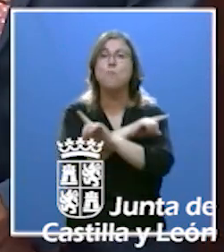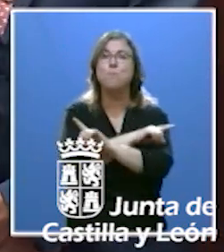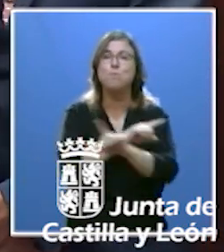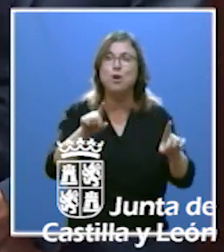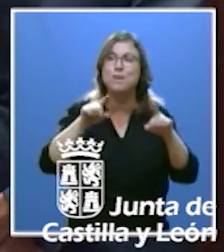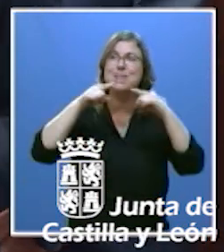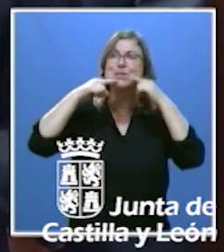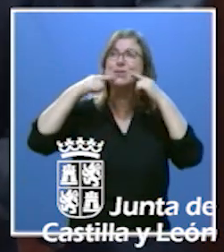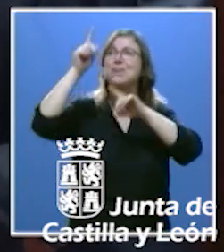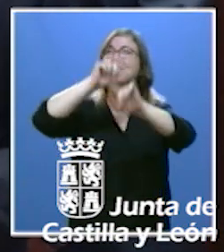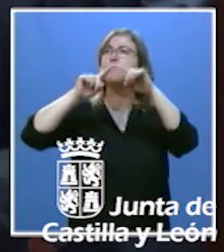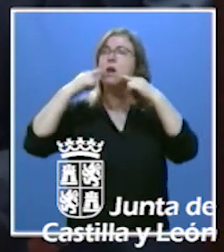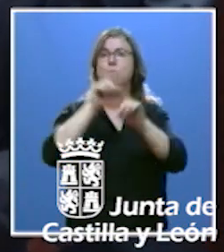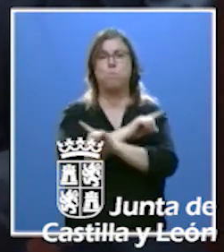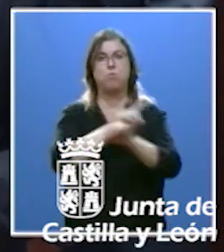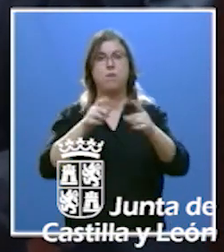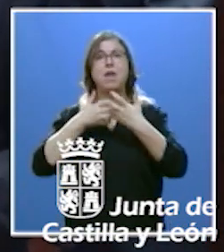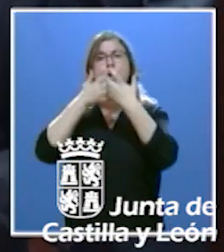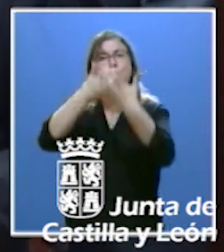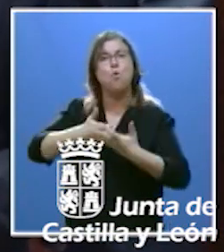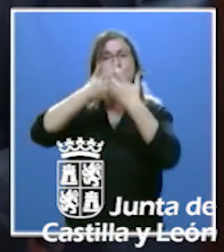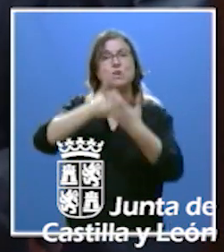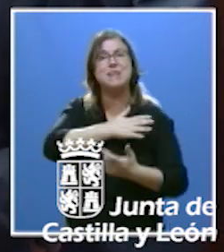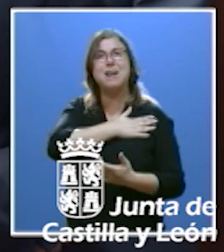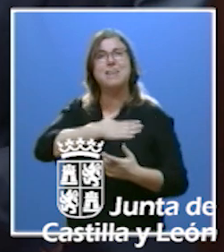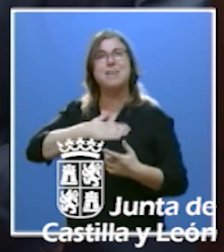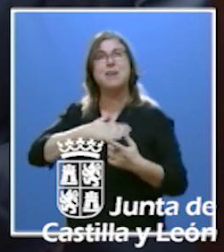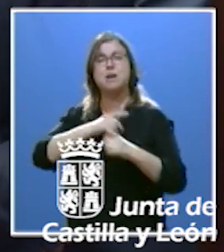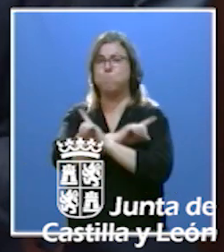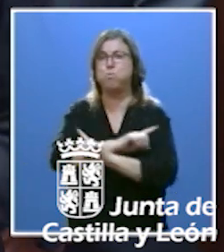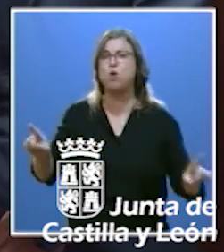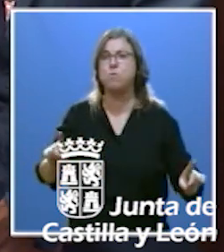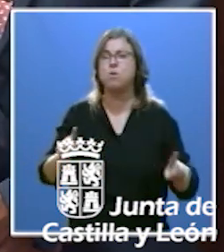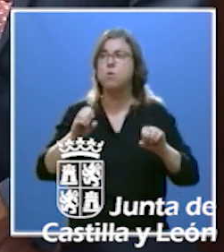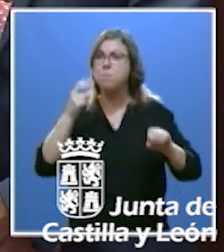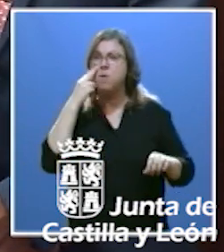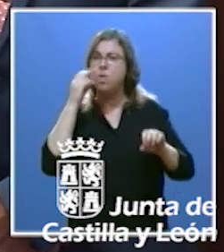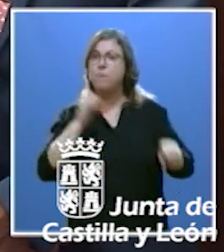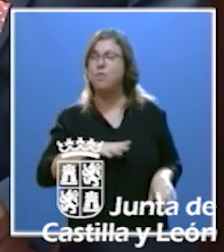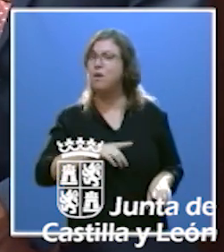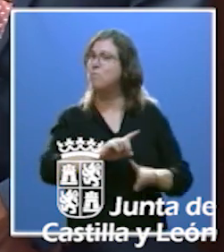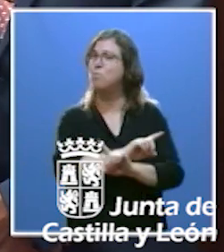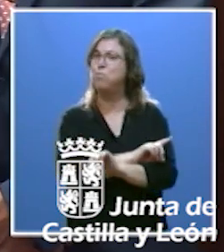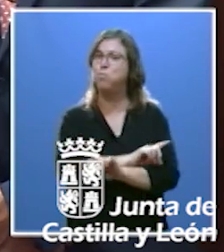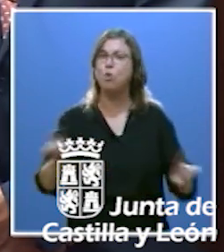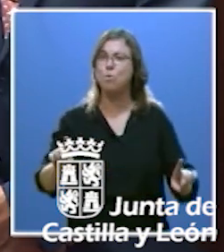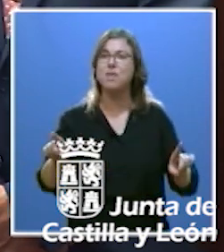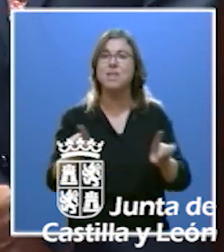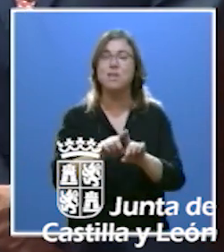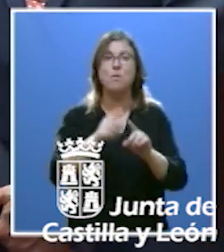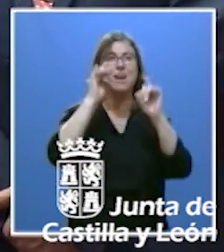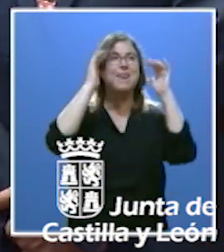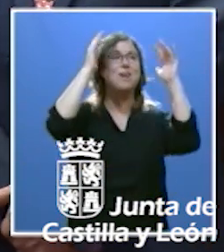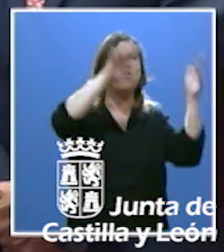a los problemas, no luchar por lo que quieres, abandonarlo todo por miedo, no convertir en